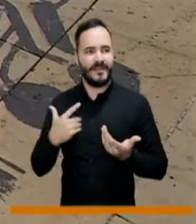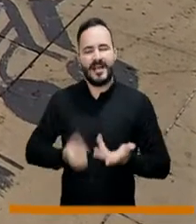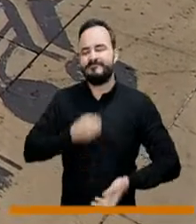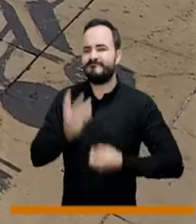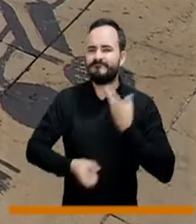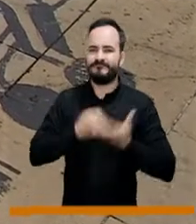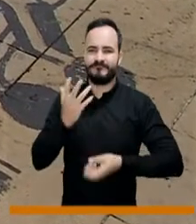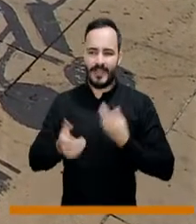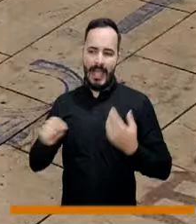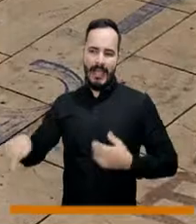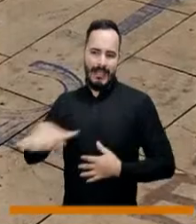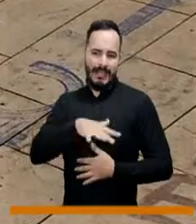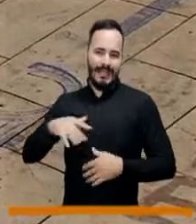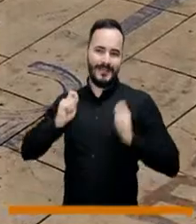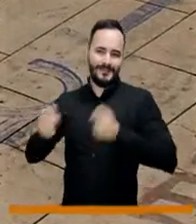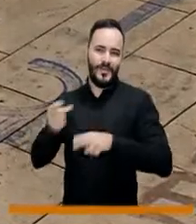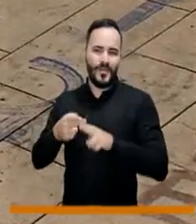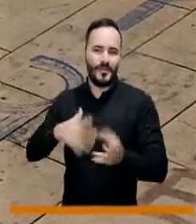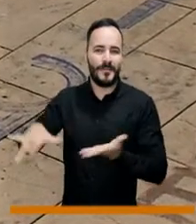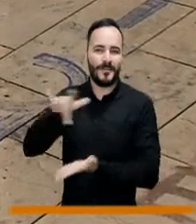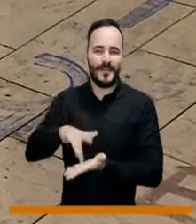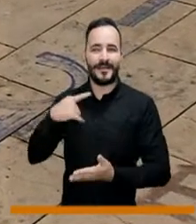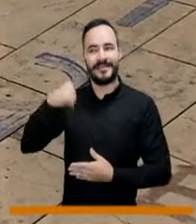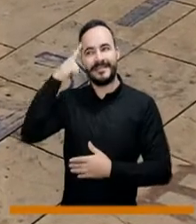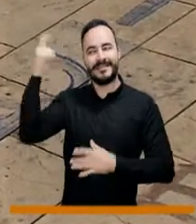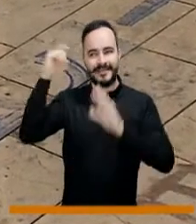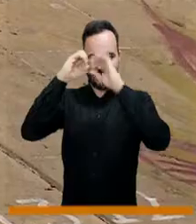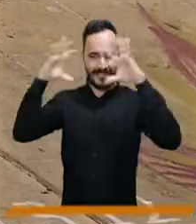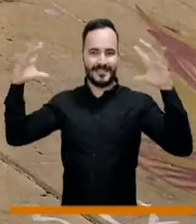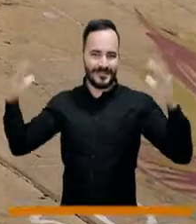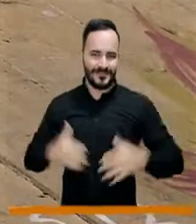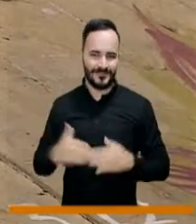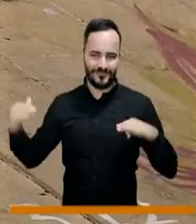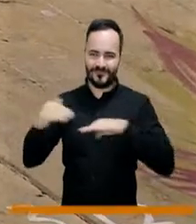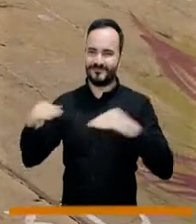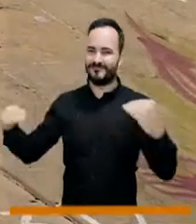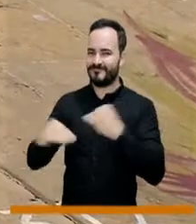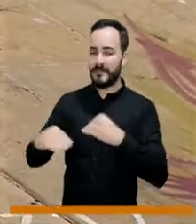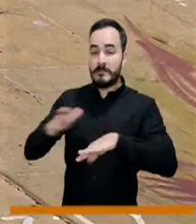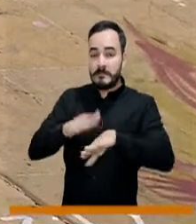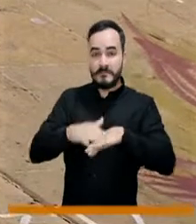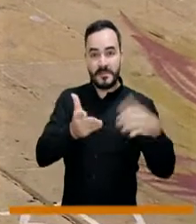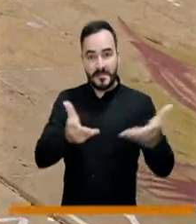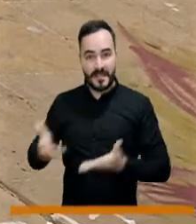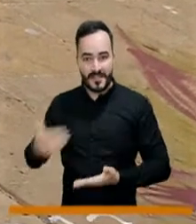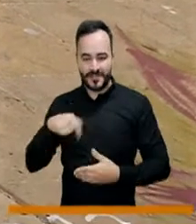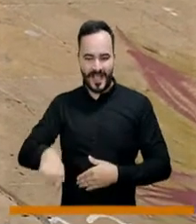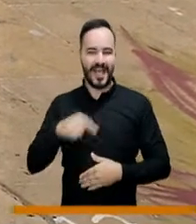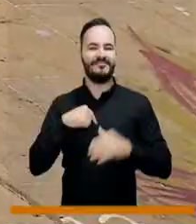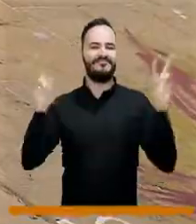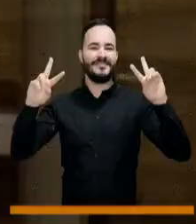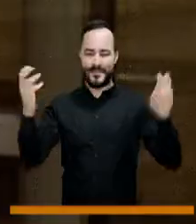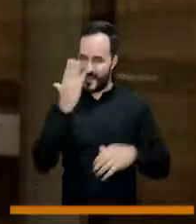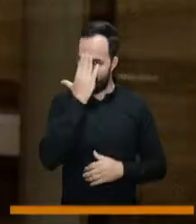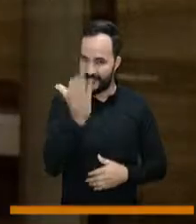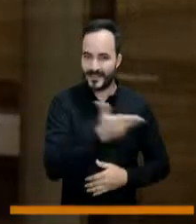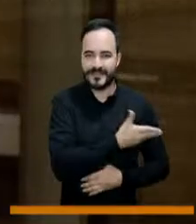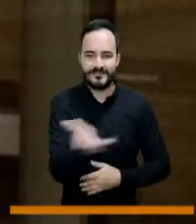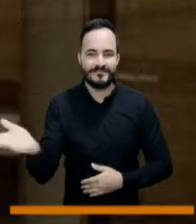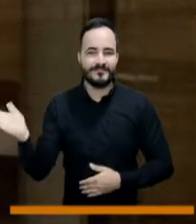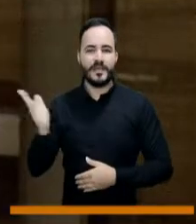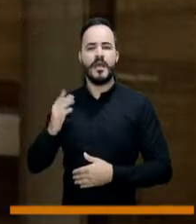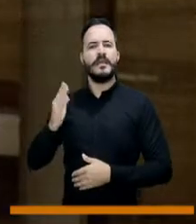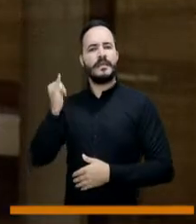no? Porque como su nombre lo indica, este es el Parque de los Deseos. Sean todos bienvenidos una vez más a este,